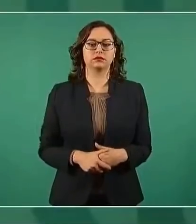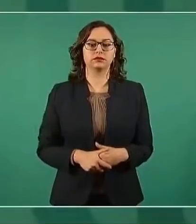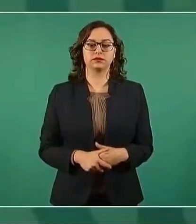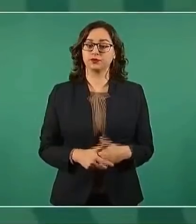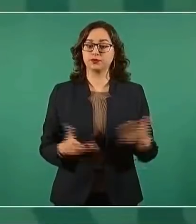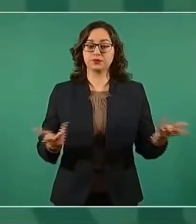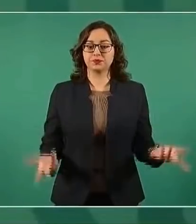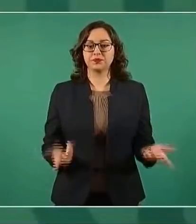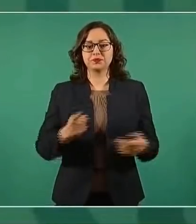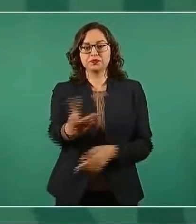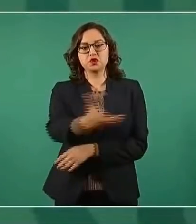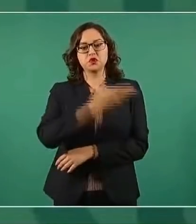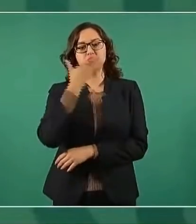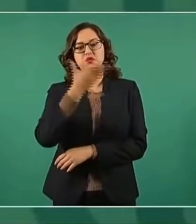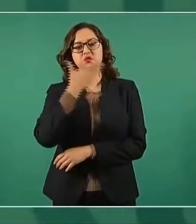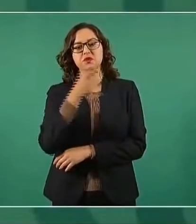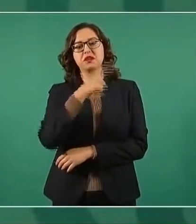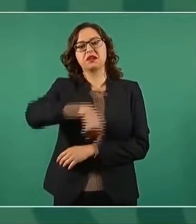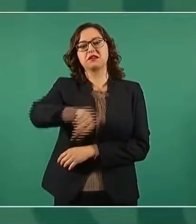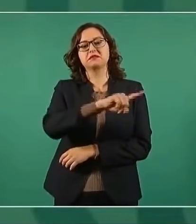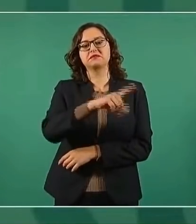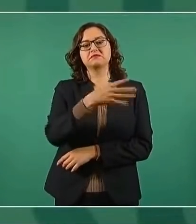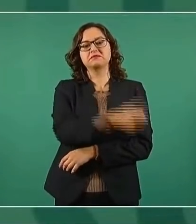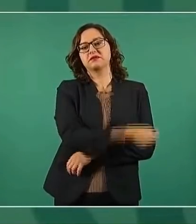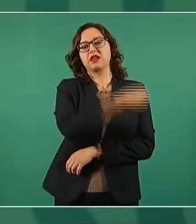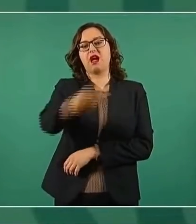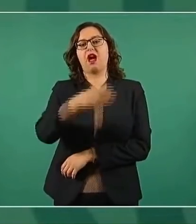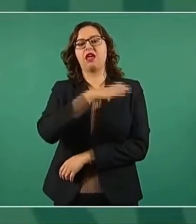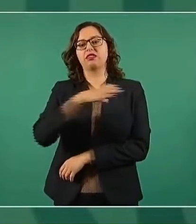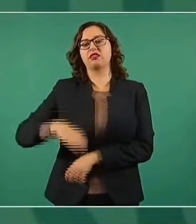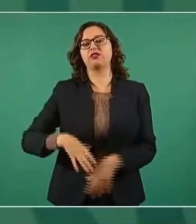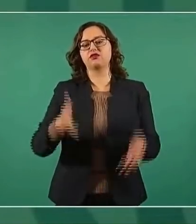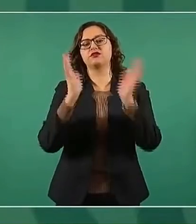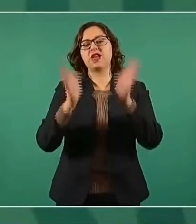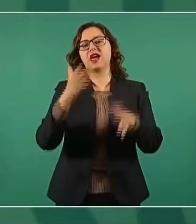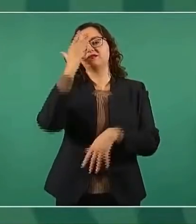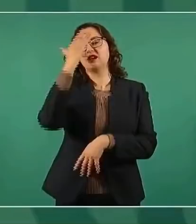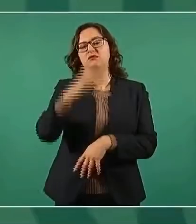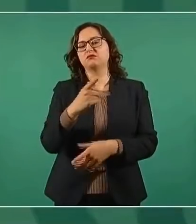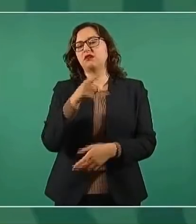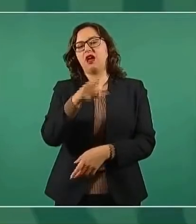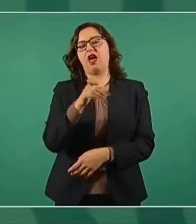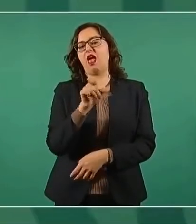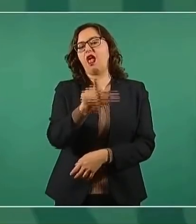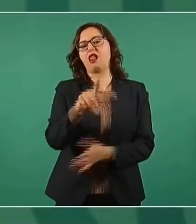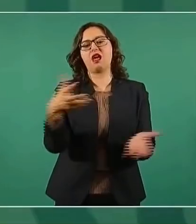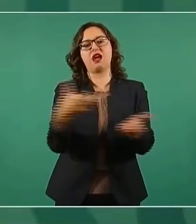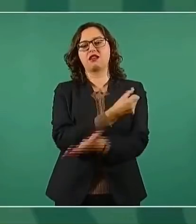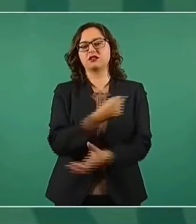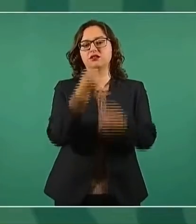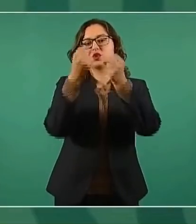que ese candidato iba a gobernar. La elección era un trámite.